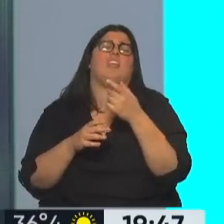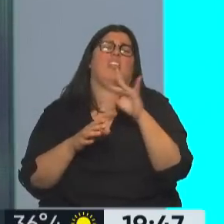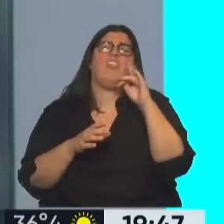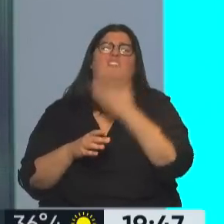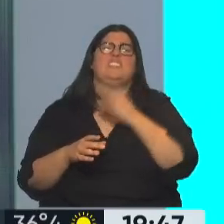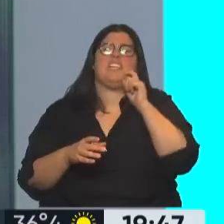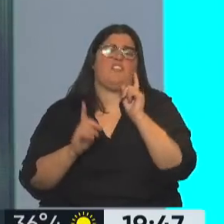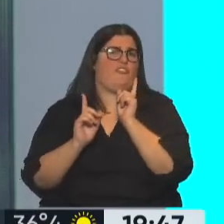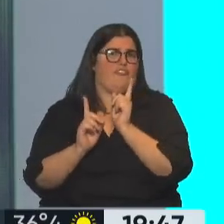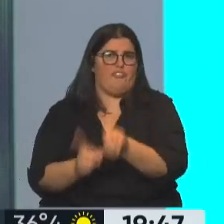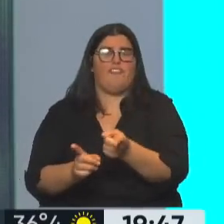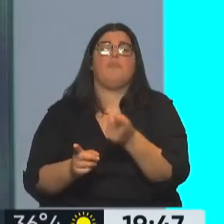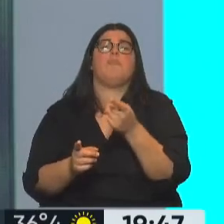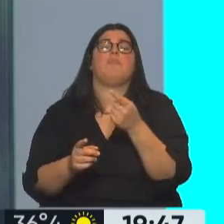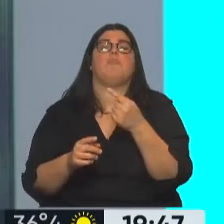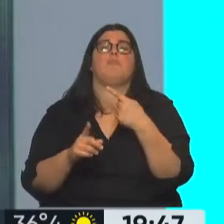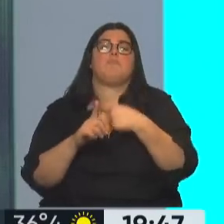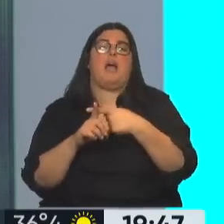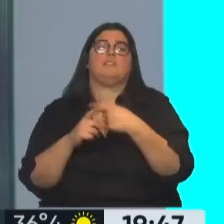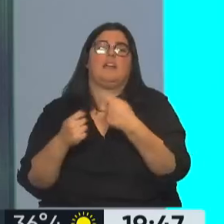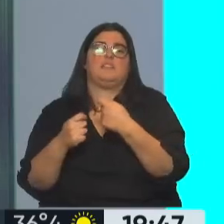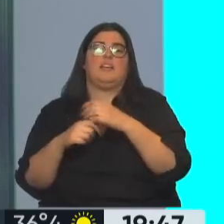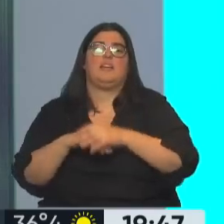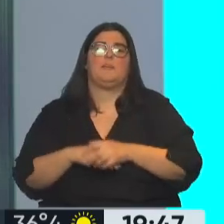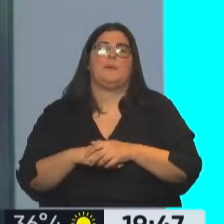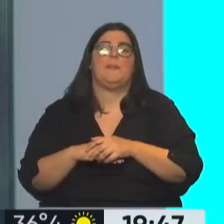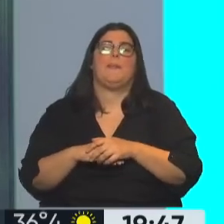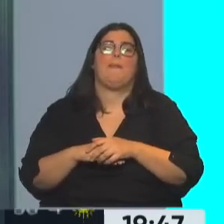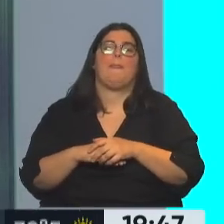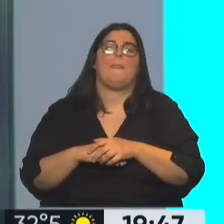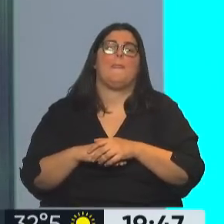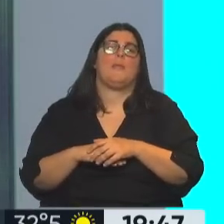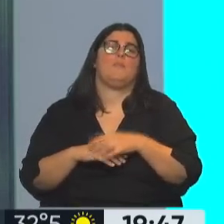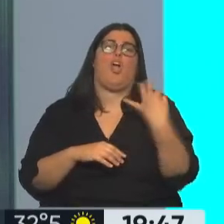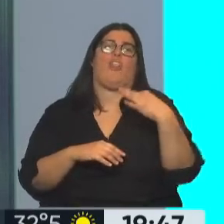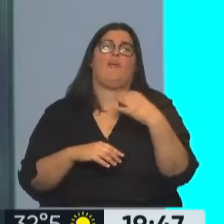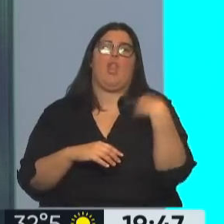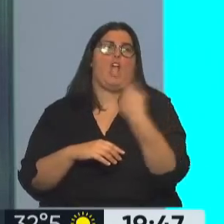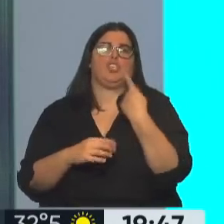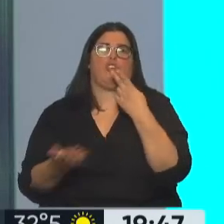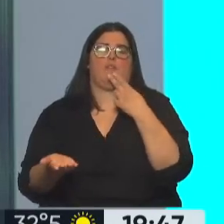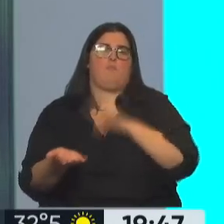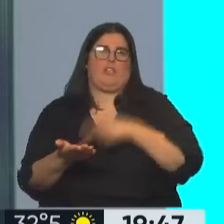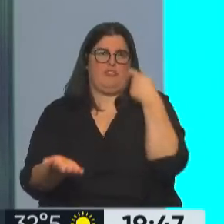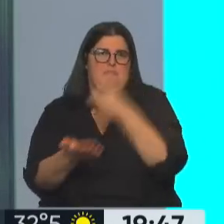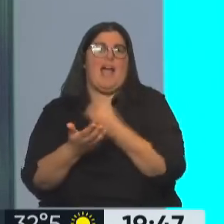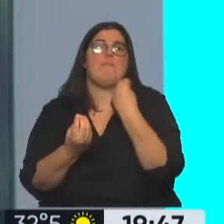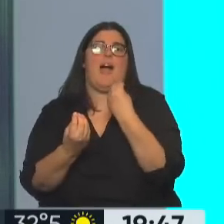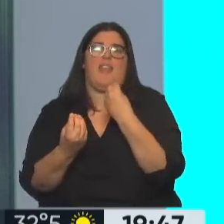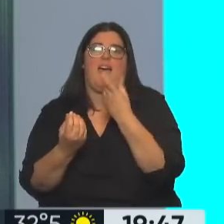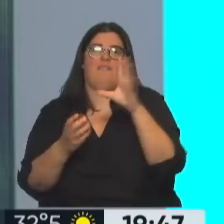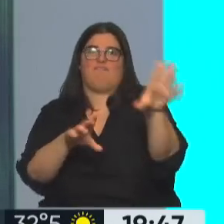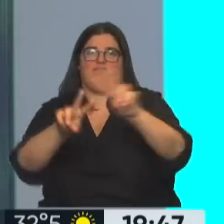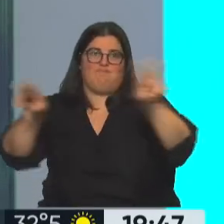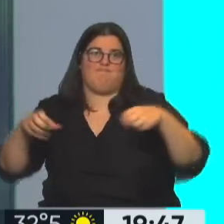otro modo, nos obligó a todos nosotros a ajustarnos de cinturón para pagar intereses a los acreedores extranjeros. Ah, dale. ¿Qué negocio es